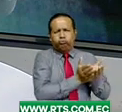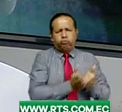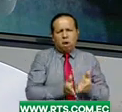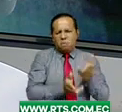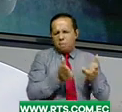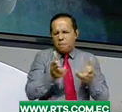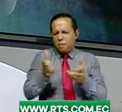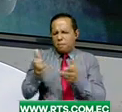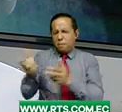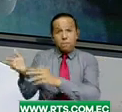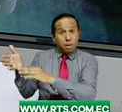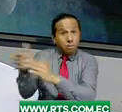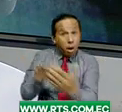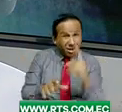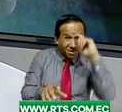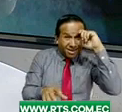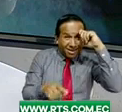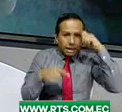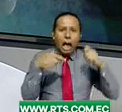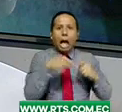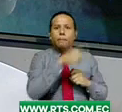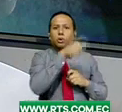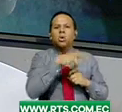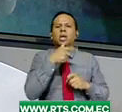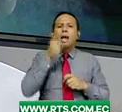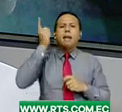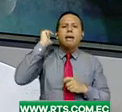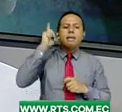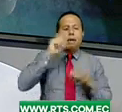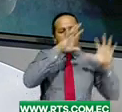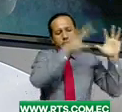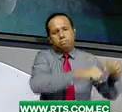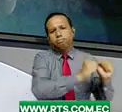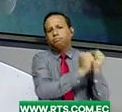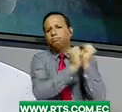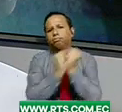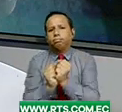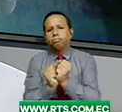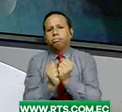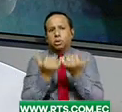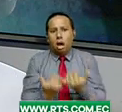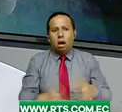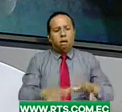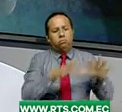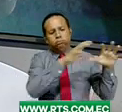abril. Los allanamientos dejaron 6 detenidos y permitieron el decomiso de 2 armas de fuego.